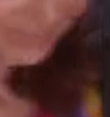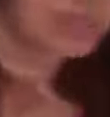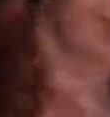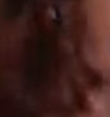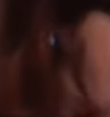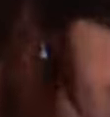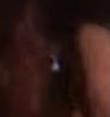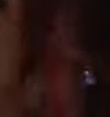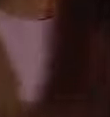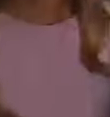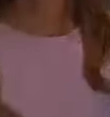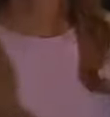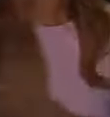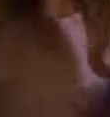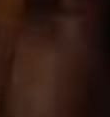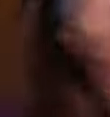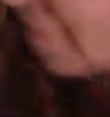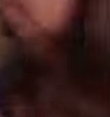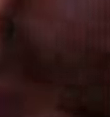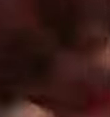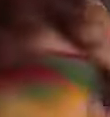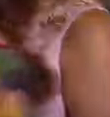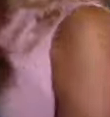Cristian Ritondo.